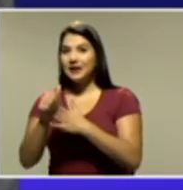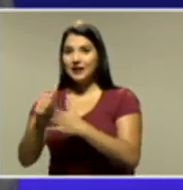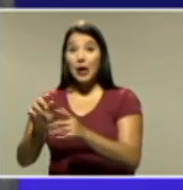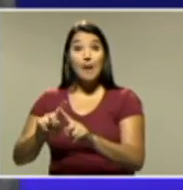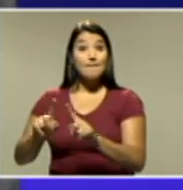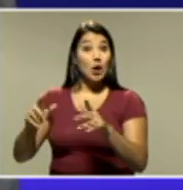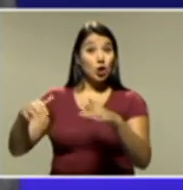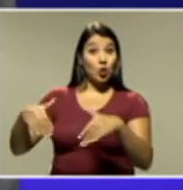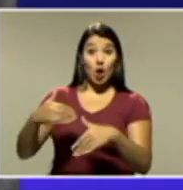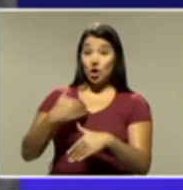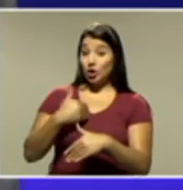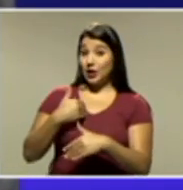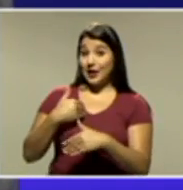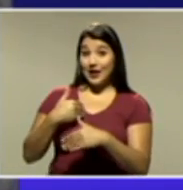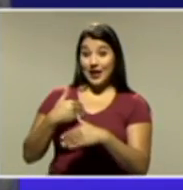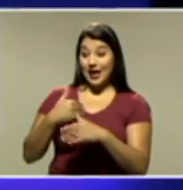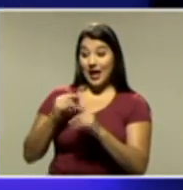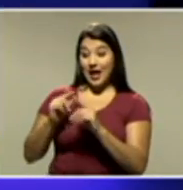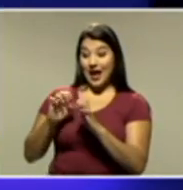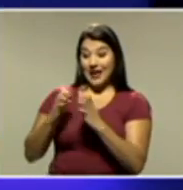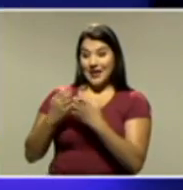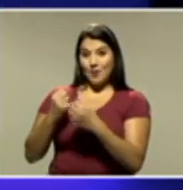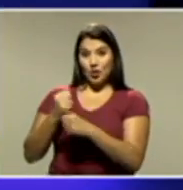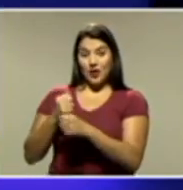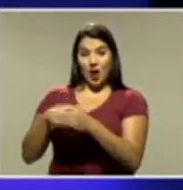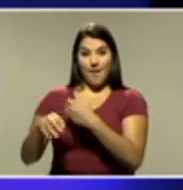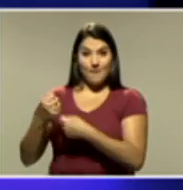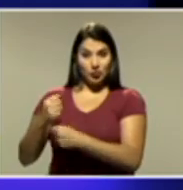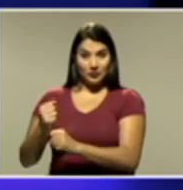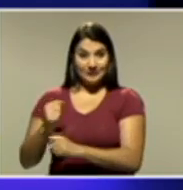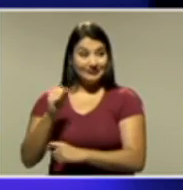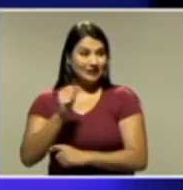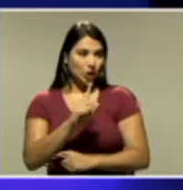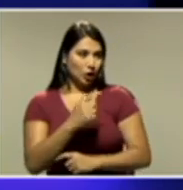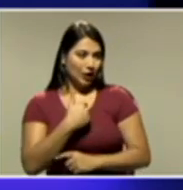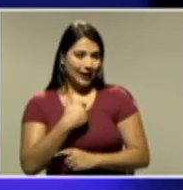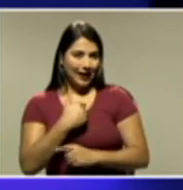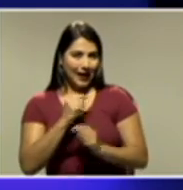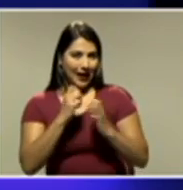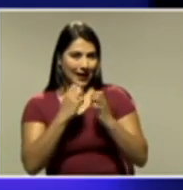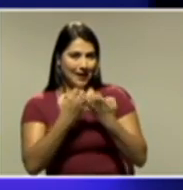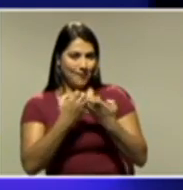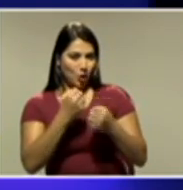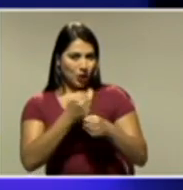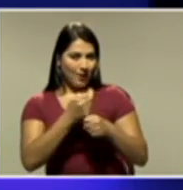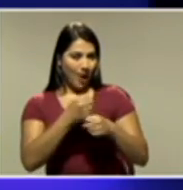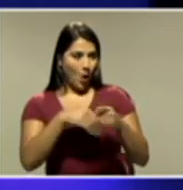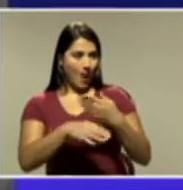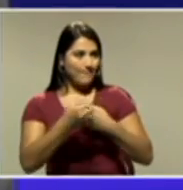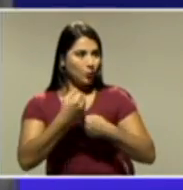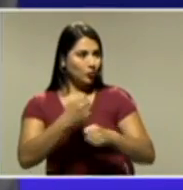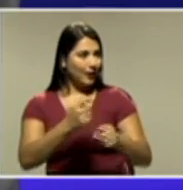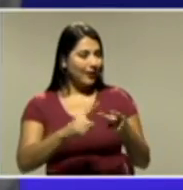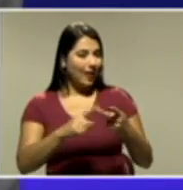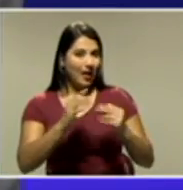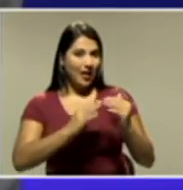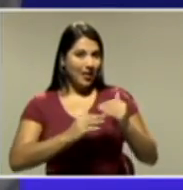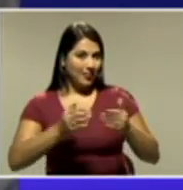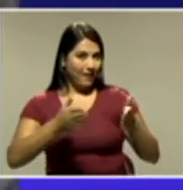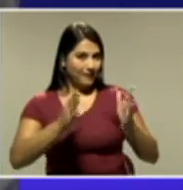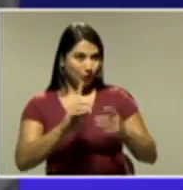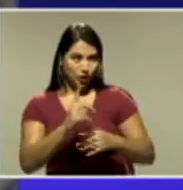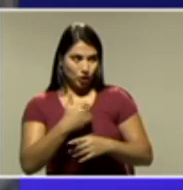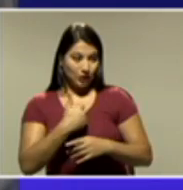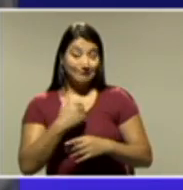Todavía no tiene gobierno. Sí, no tiene gobierno, no tiene edificio, no tiene todo el cuerpo. Así es, sigue